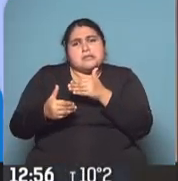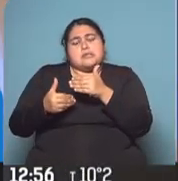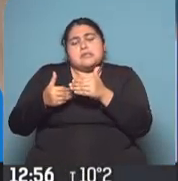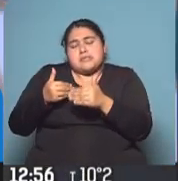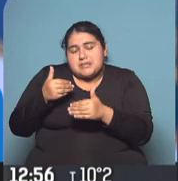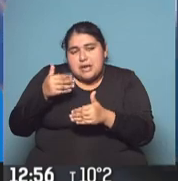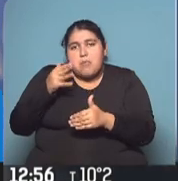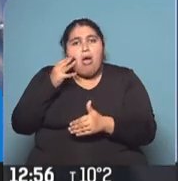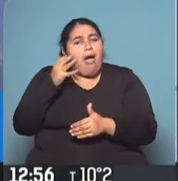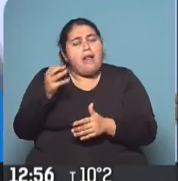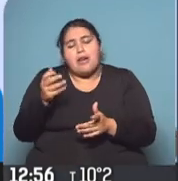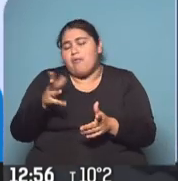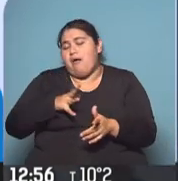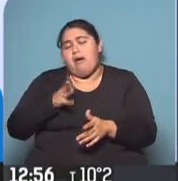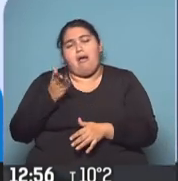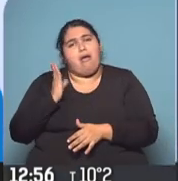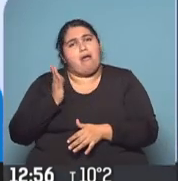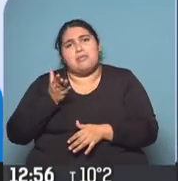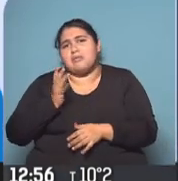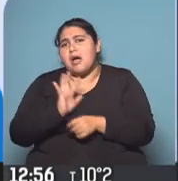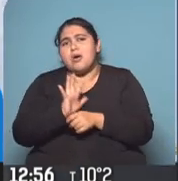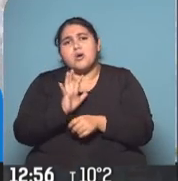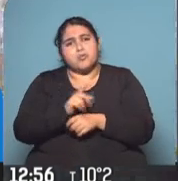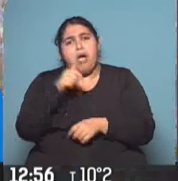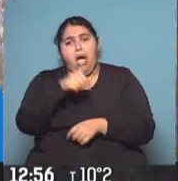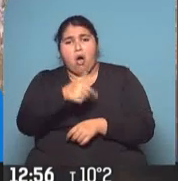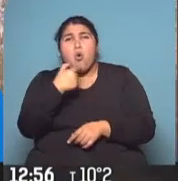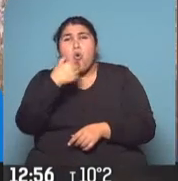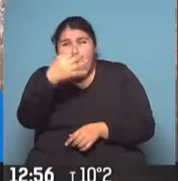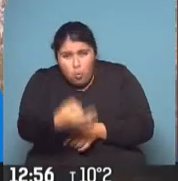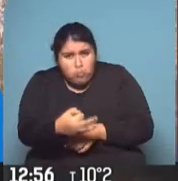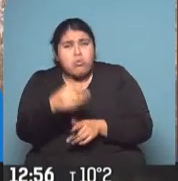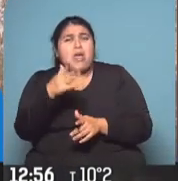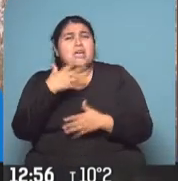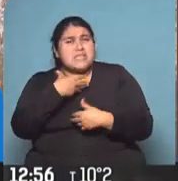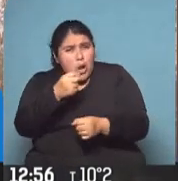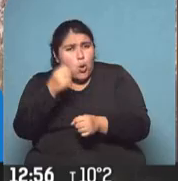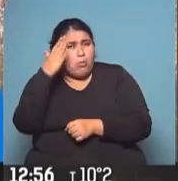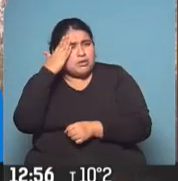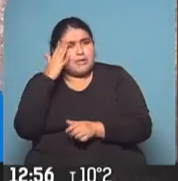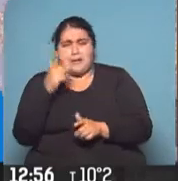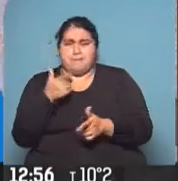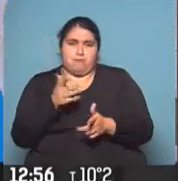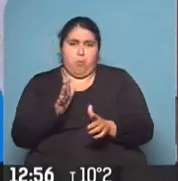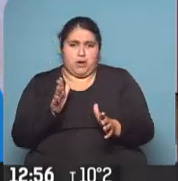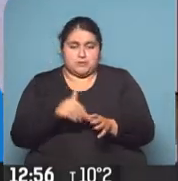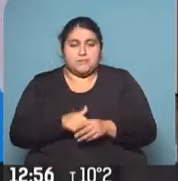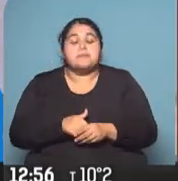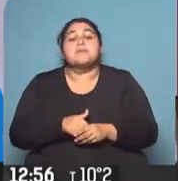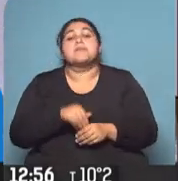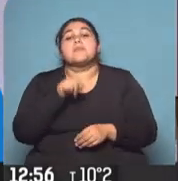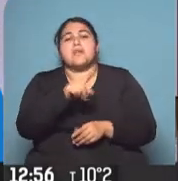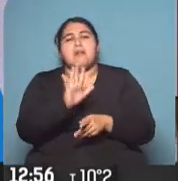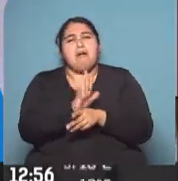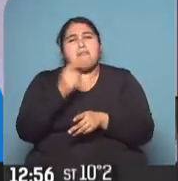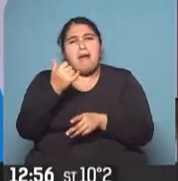lejos de poder decir que hoy se cumple con la Ley de Salud Mental. Uno de los objetivos de la ley sancionada hace casi una década es